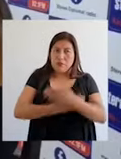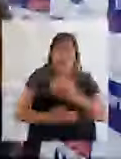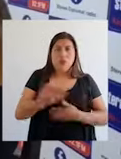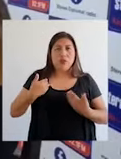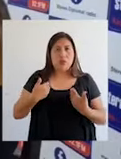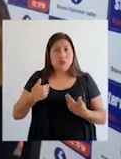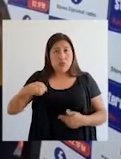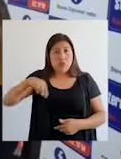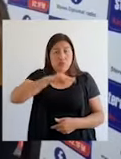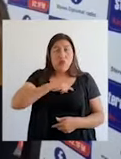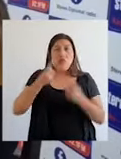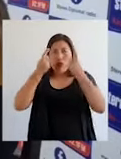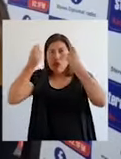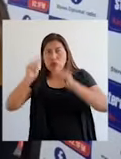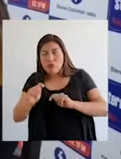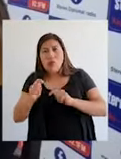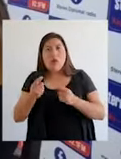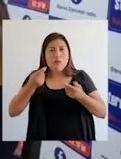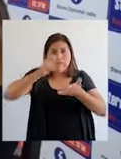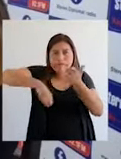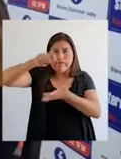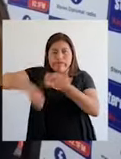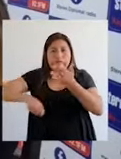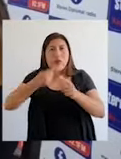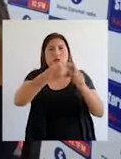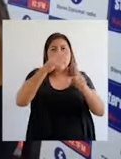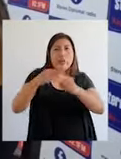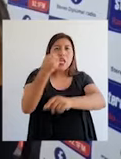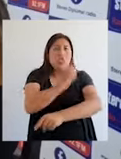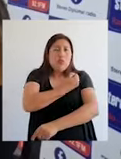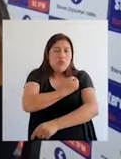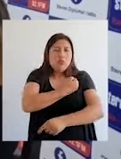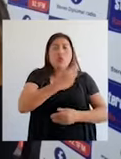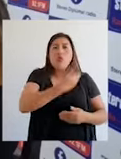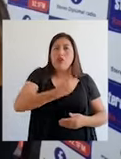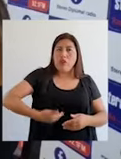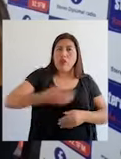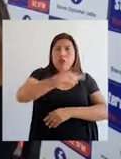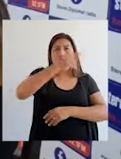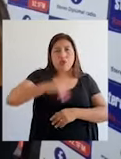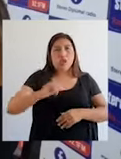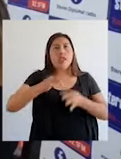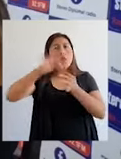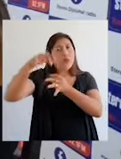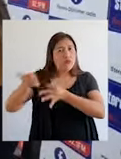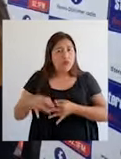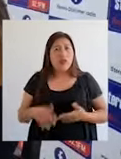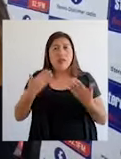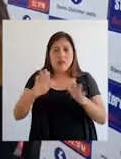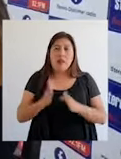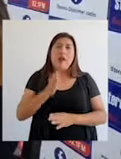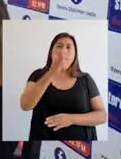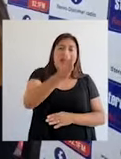firmando convenios de apoyo interinstitucional entre el CONADIS y los gobiernos regionales y algunos gobiernos provinciales. Ya